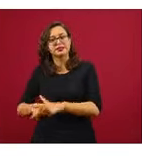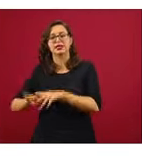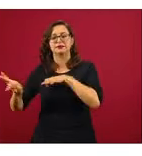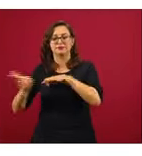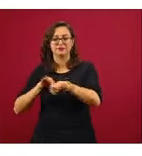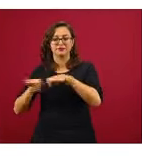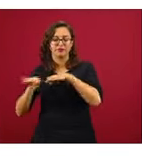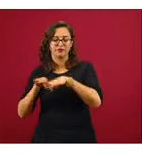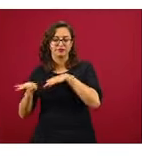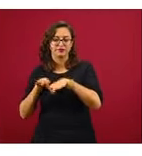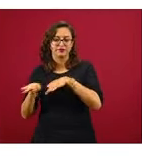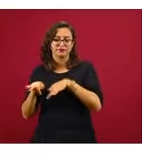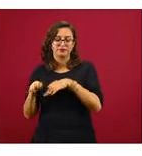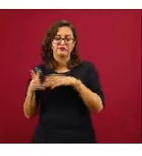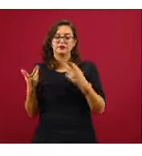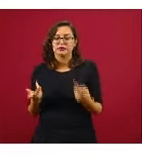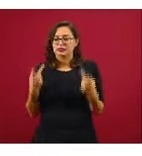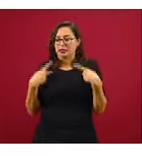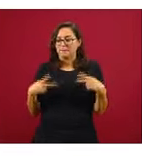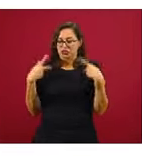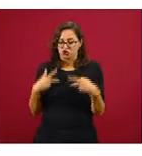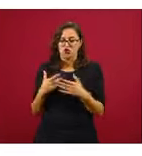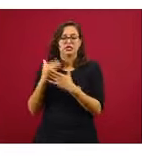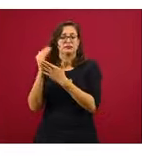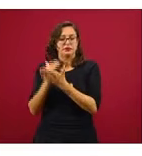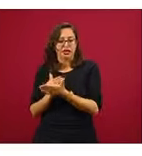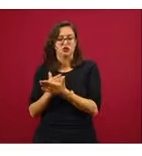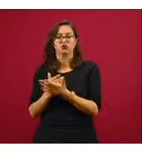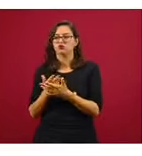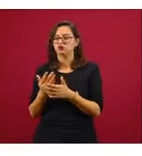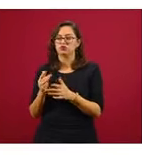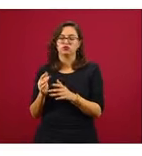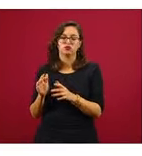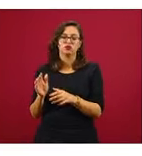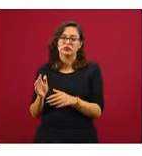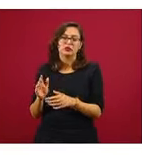una disminución con el personal esencial para